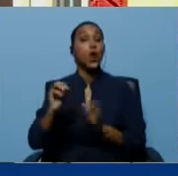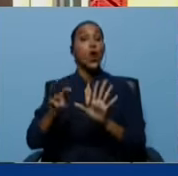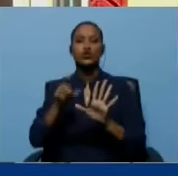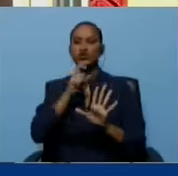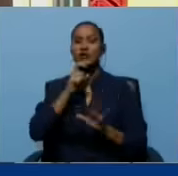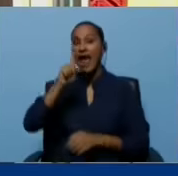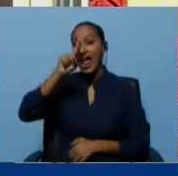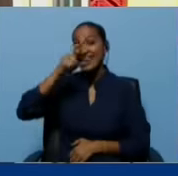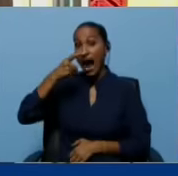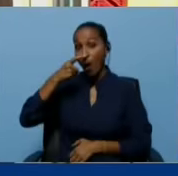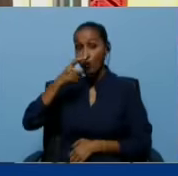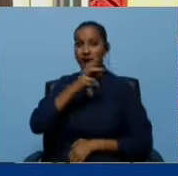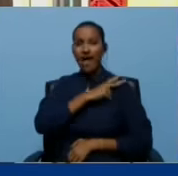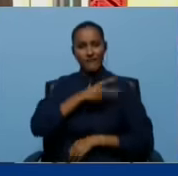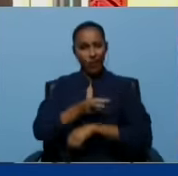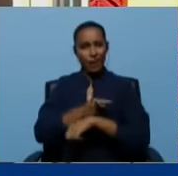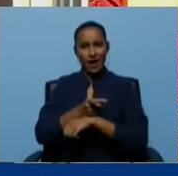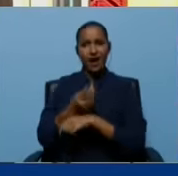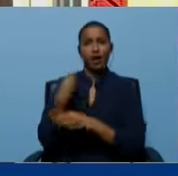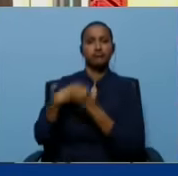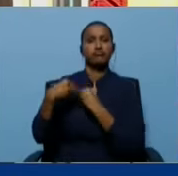y Prado el domingo en la noche,